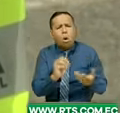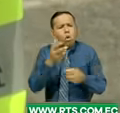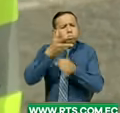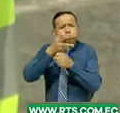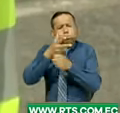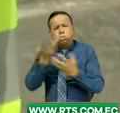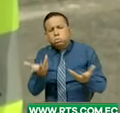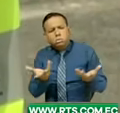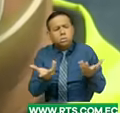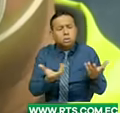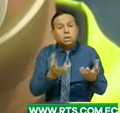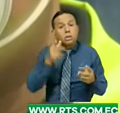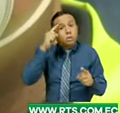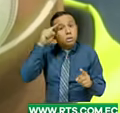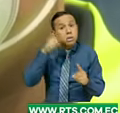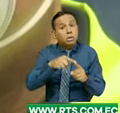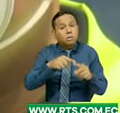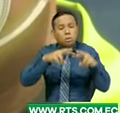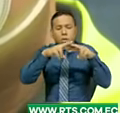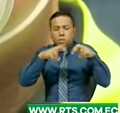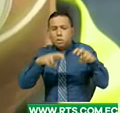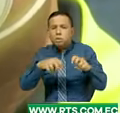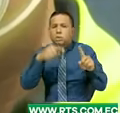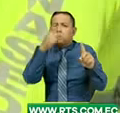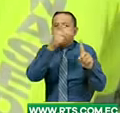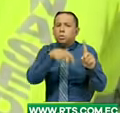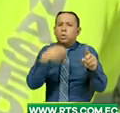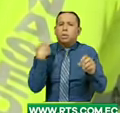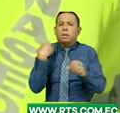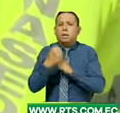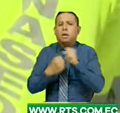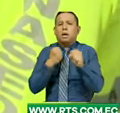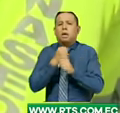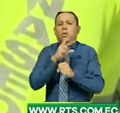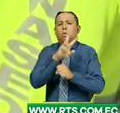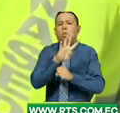asesinato del hombre de 41 años de edad. En Quito informó Iván Casamen.